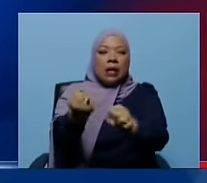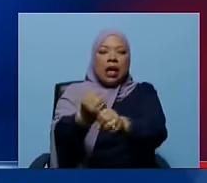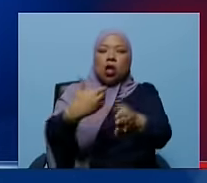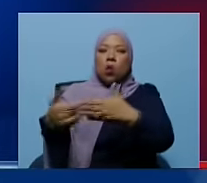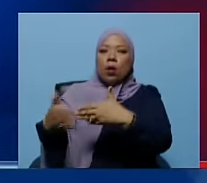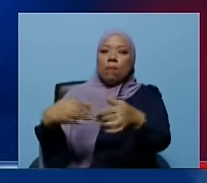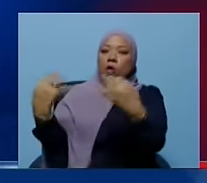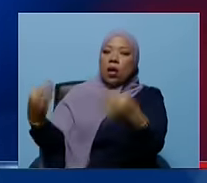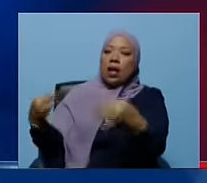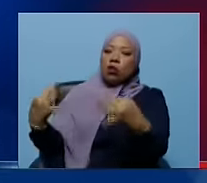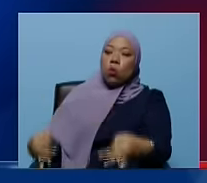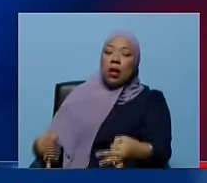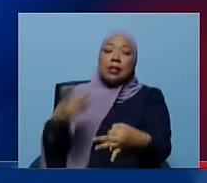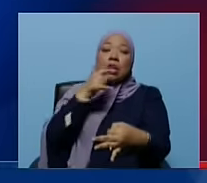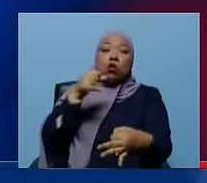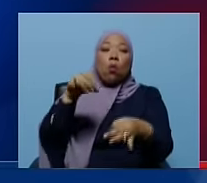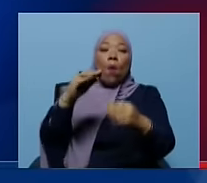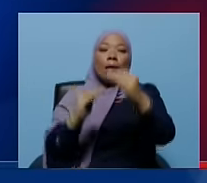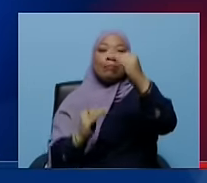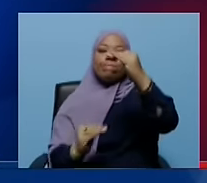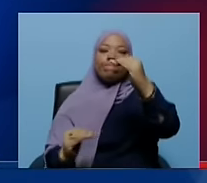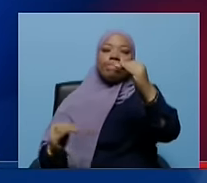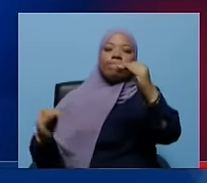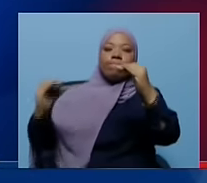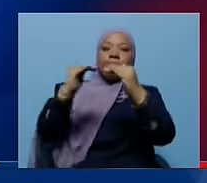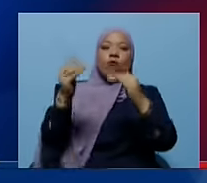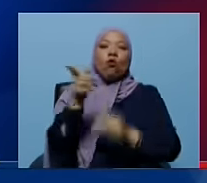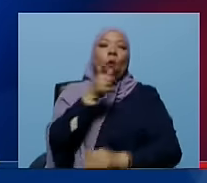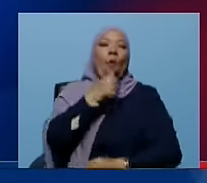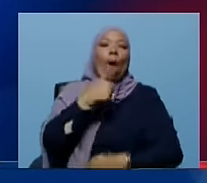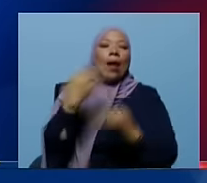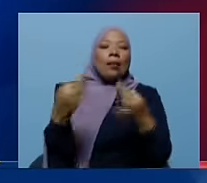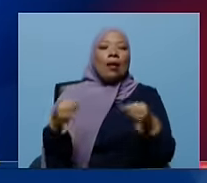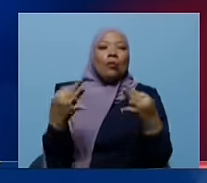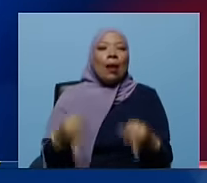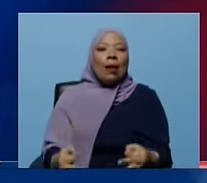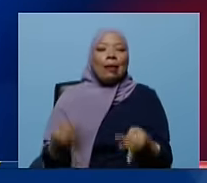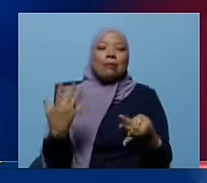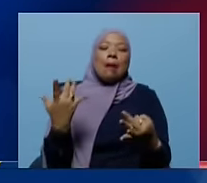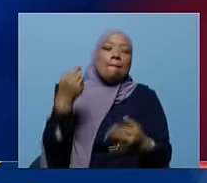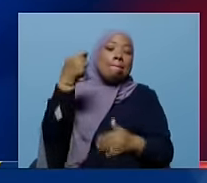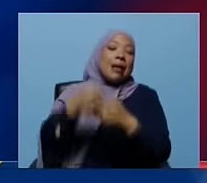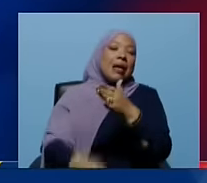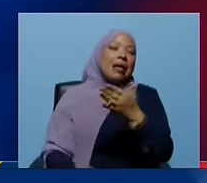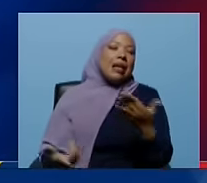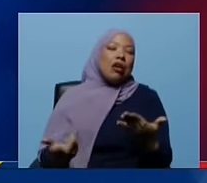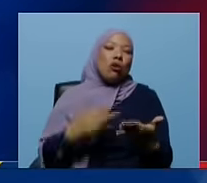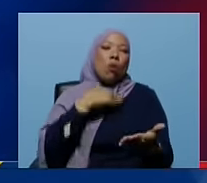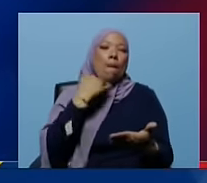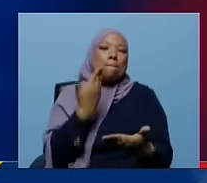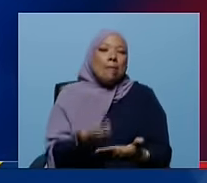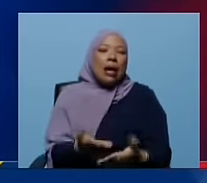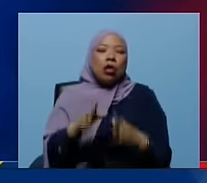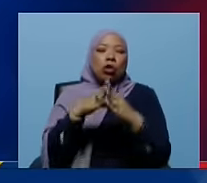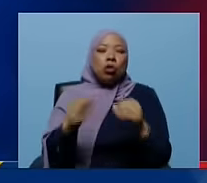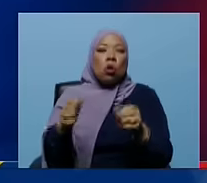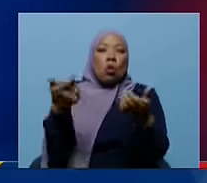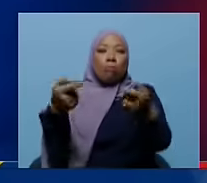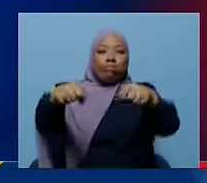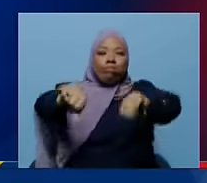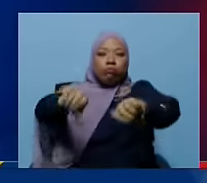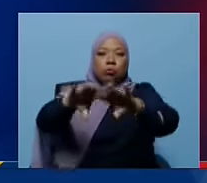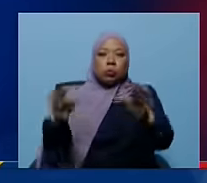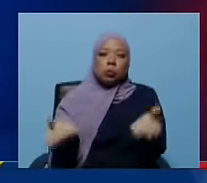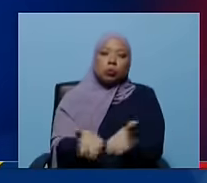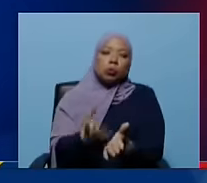equilibrio ecológico del planeta y que se están generando fenómenos extremos en todas partes. Ya nosotros los hemos